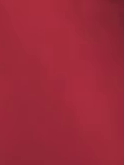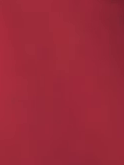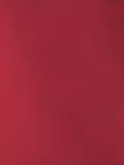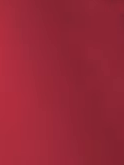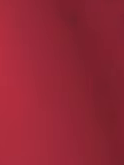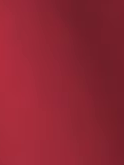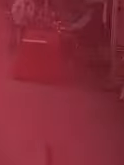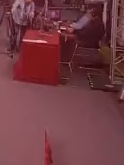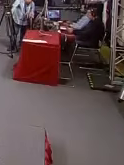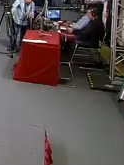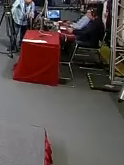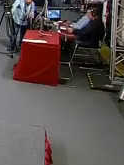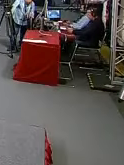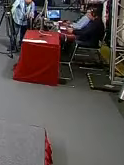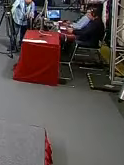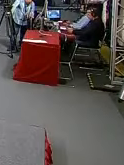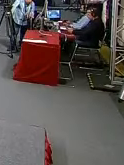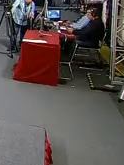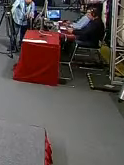Gobierno de México.